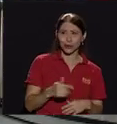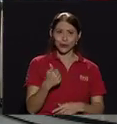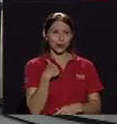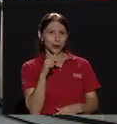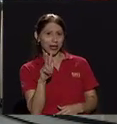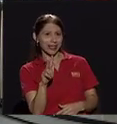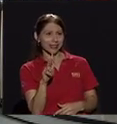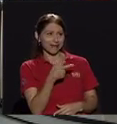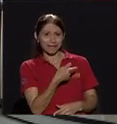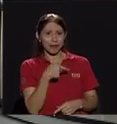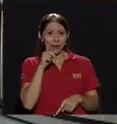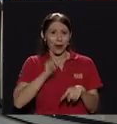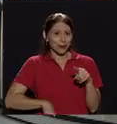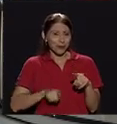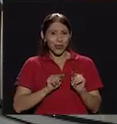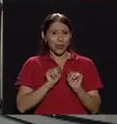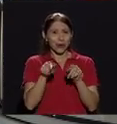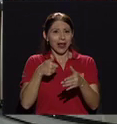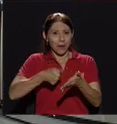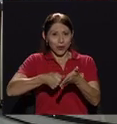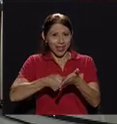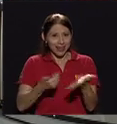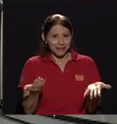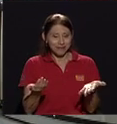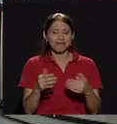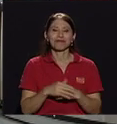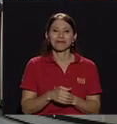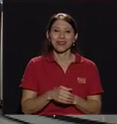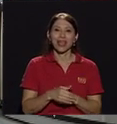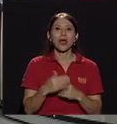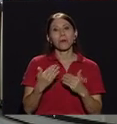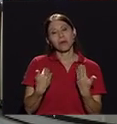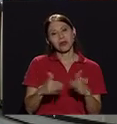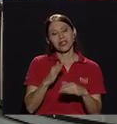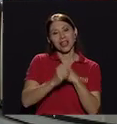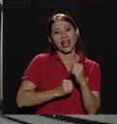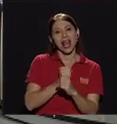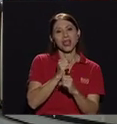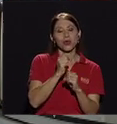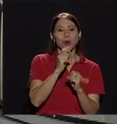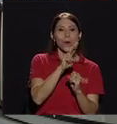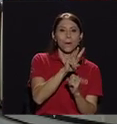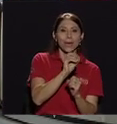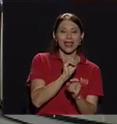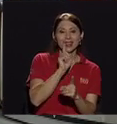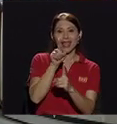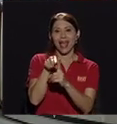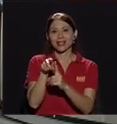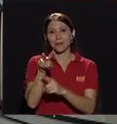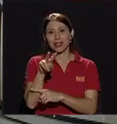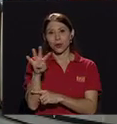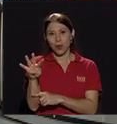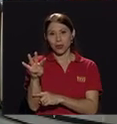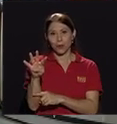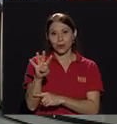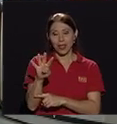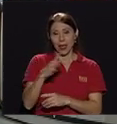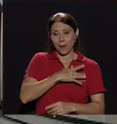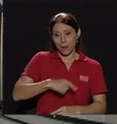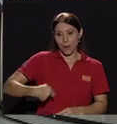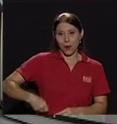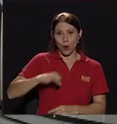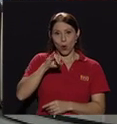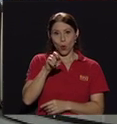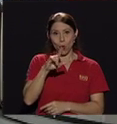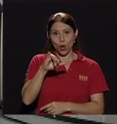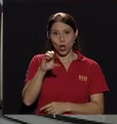No hubiéramos podido votar. Después, bueno, del 20 al 24, en el periodo de don Julio Acosta, hay otro proyecto de